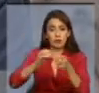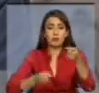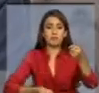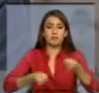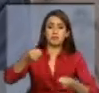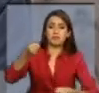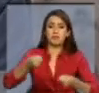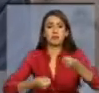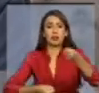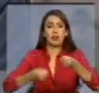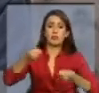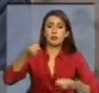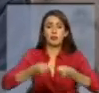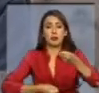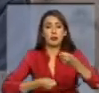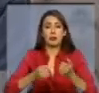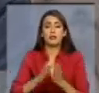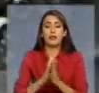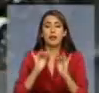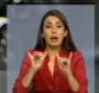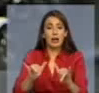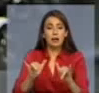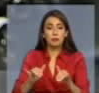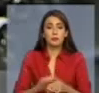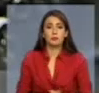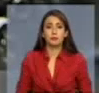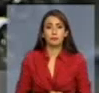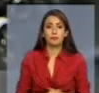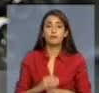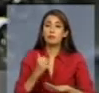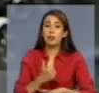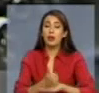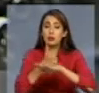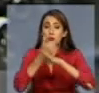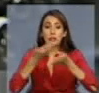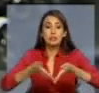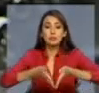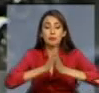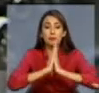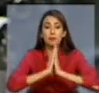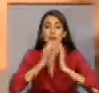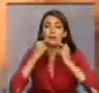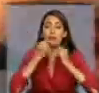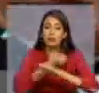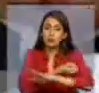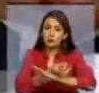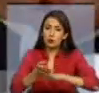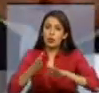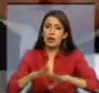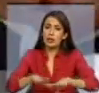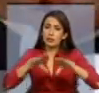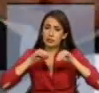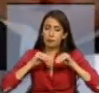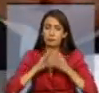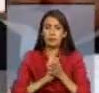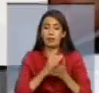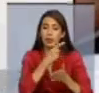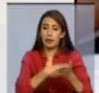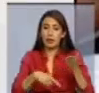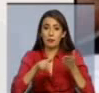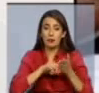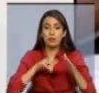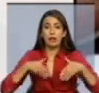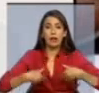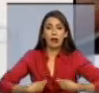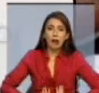de los automotores estacionados en el mismo. Las autoridades piden a los ciudadanos seguir estas sugerencias. Evitar conducir si sus condiciones físicas